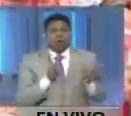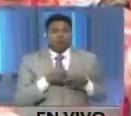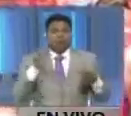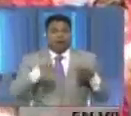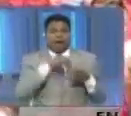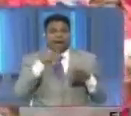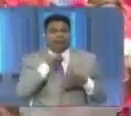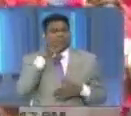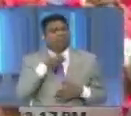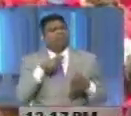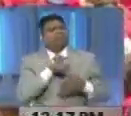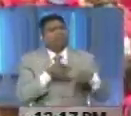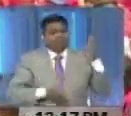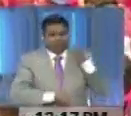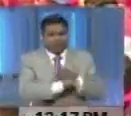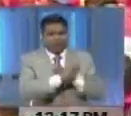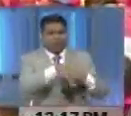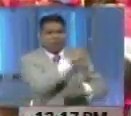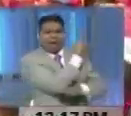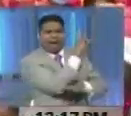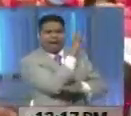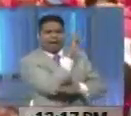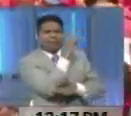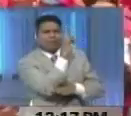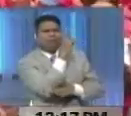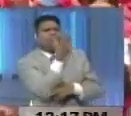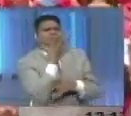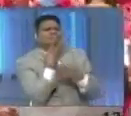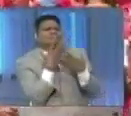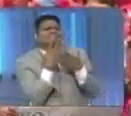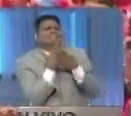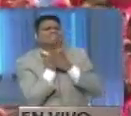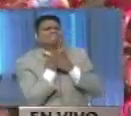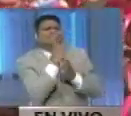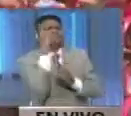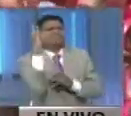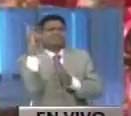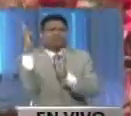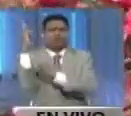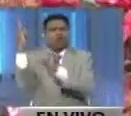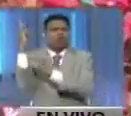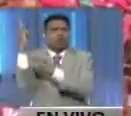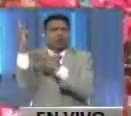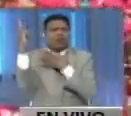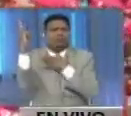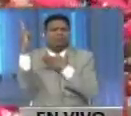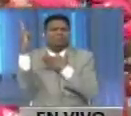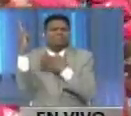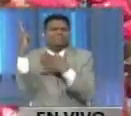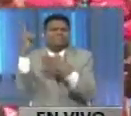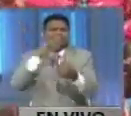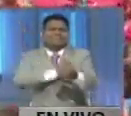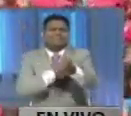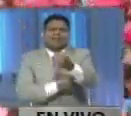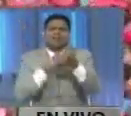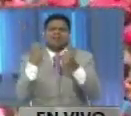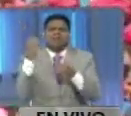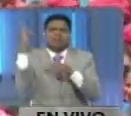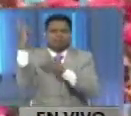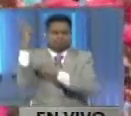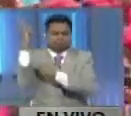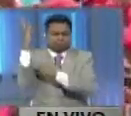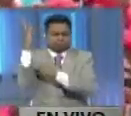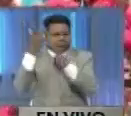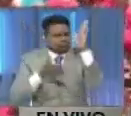ese árbol. Y nos cargamos de la energía de Hugo Chávez. Y nos encomendamos a Hugo Chávez como lo hacemos todos los